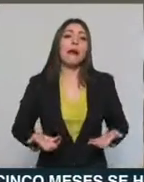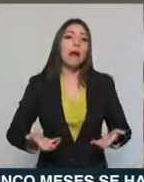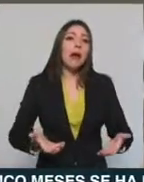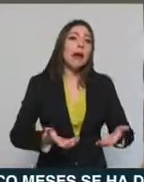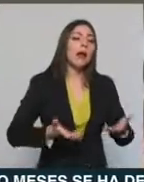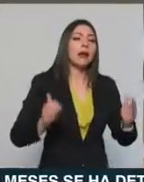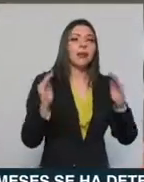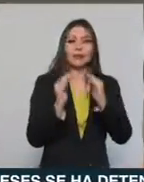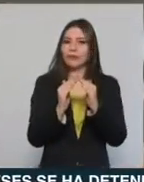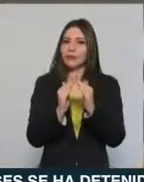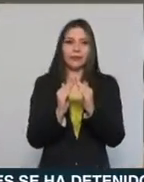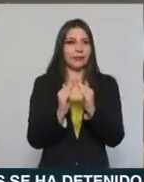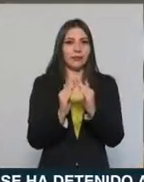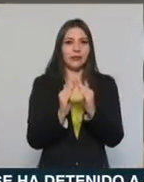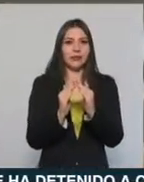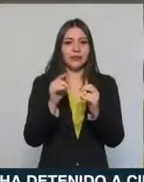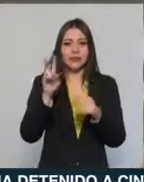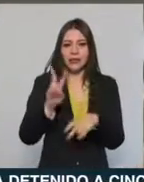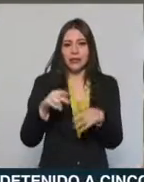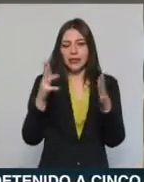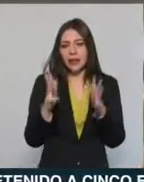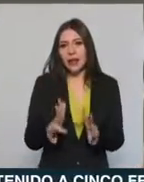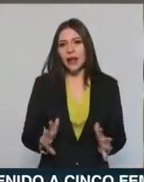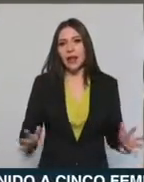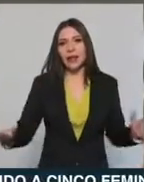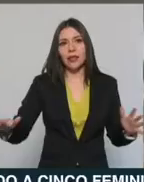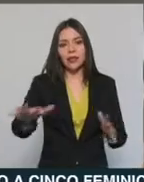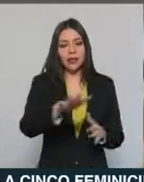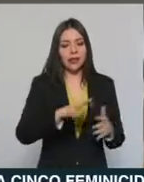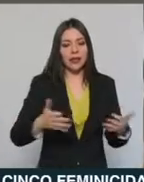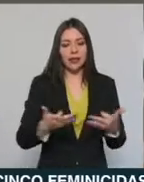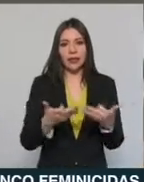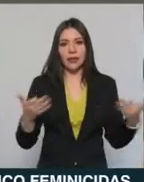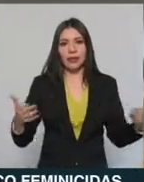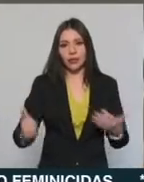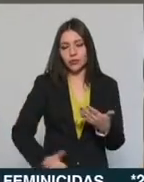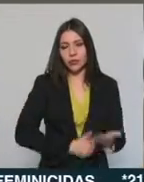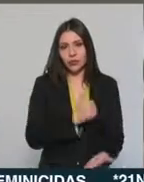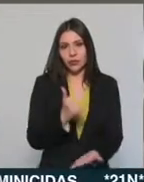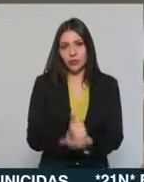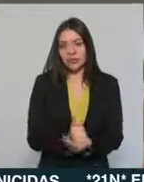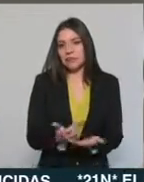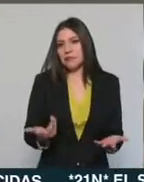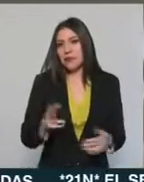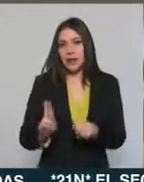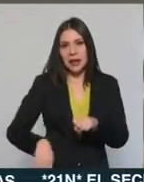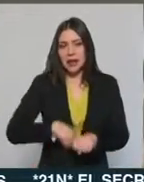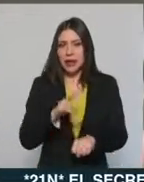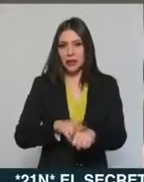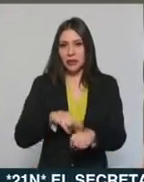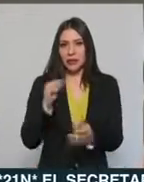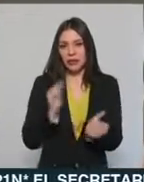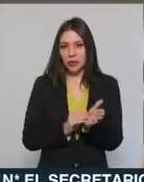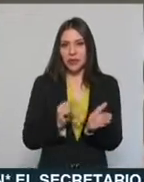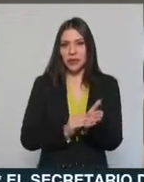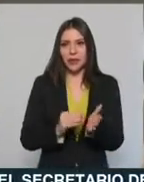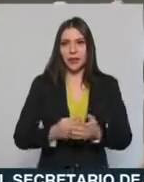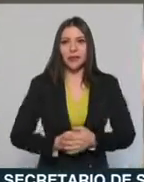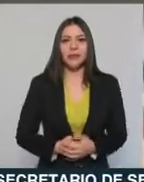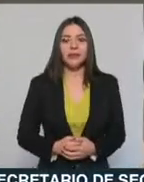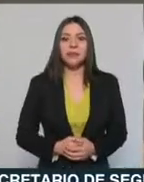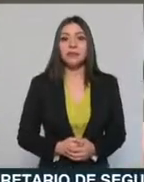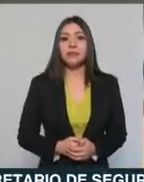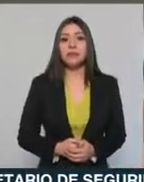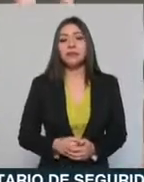es una enorme proporción del territorio de la ciudad que es natural todavía, o bastante natural, o